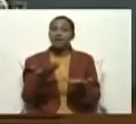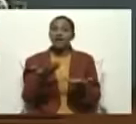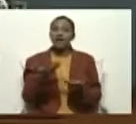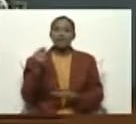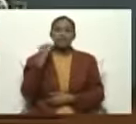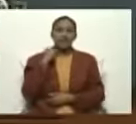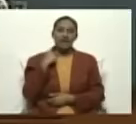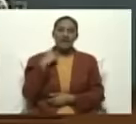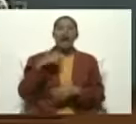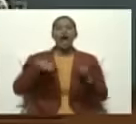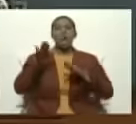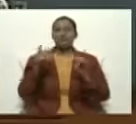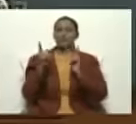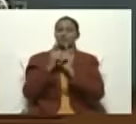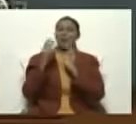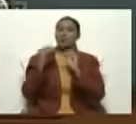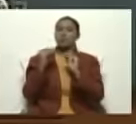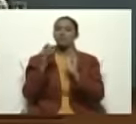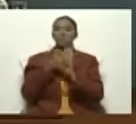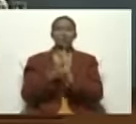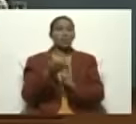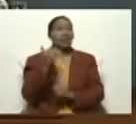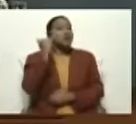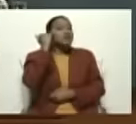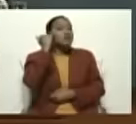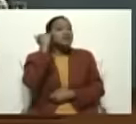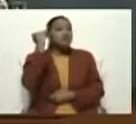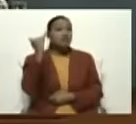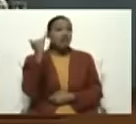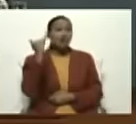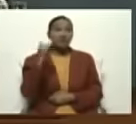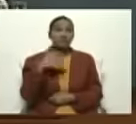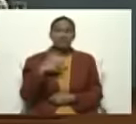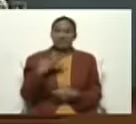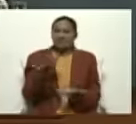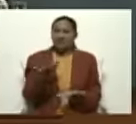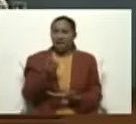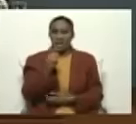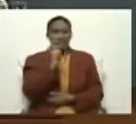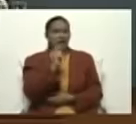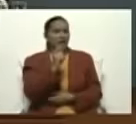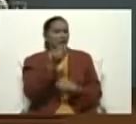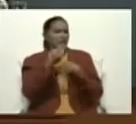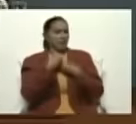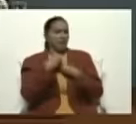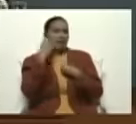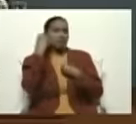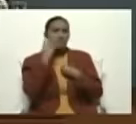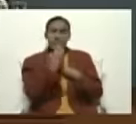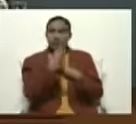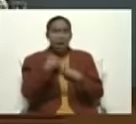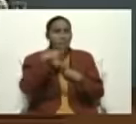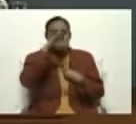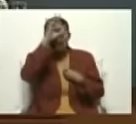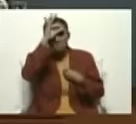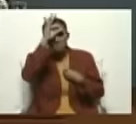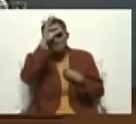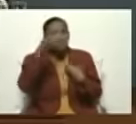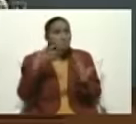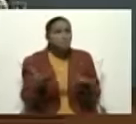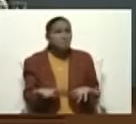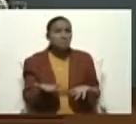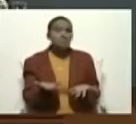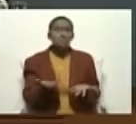dicho, no tenía yo la idea de qué tarea me estaba dando el comandante Fidel, de